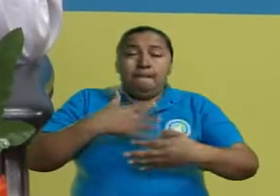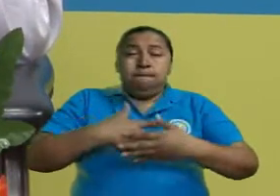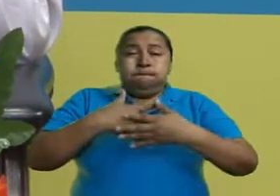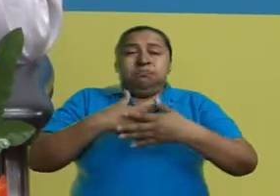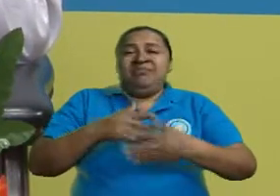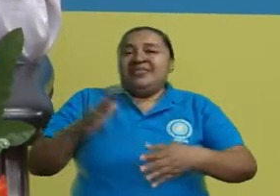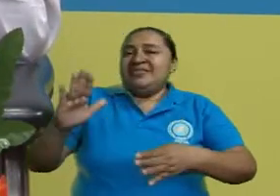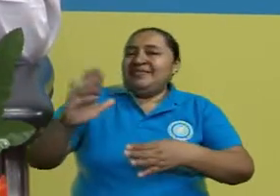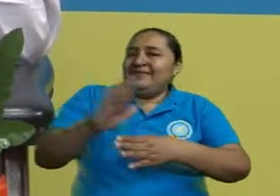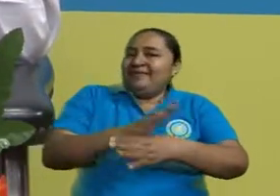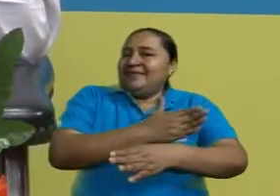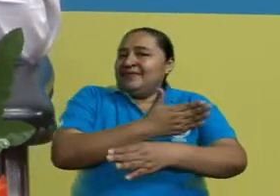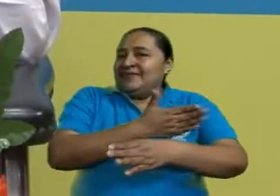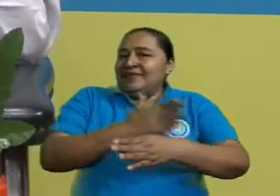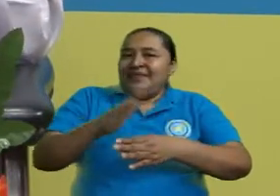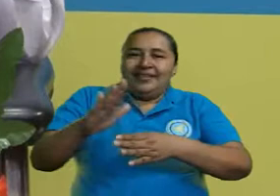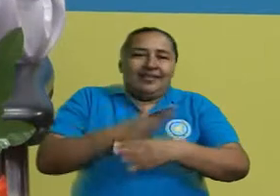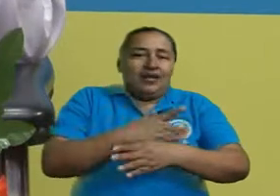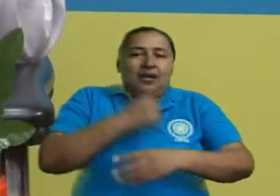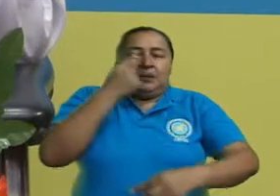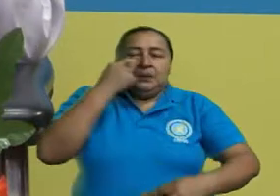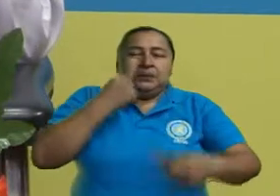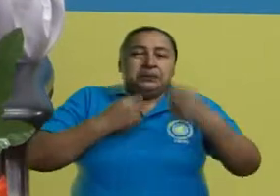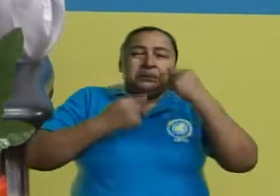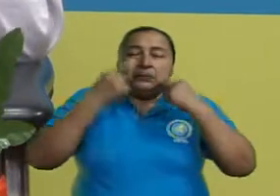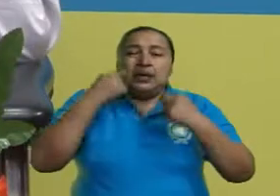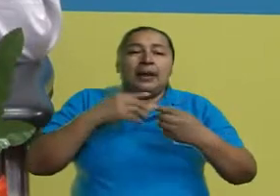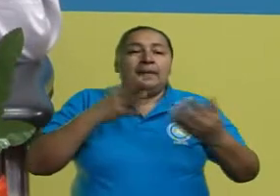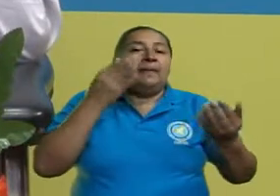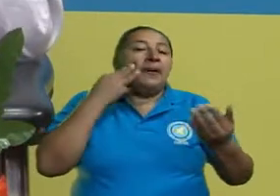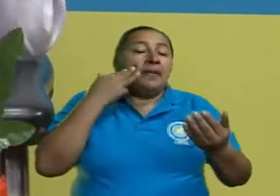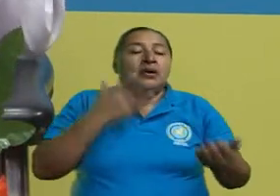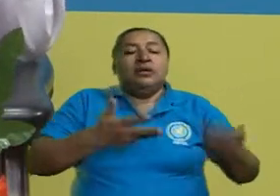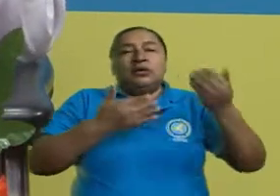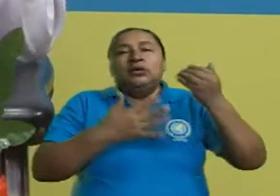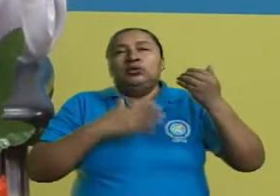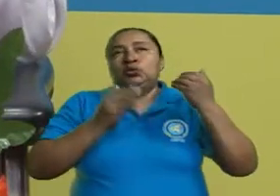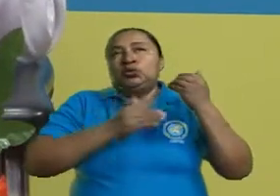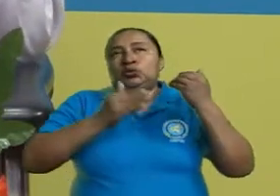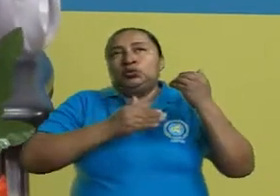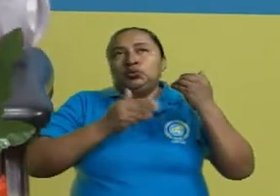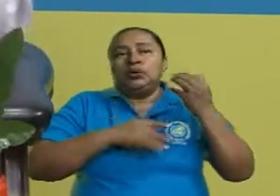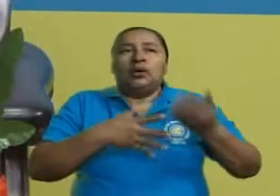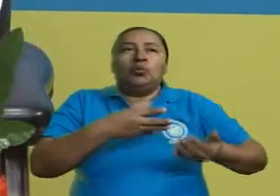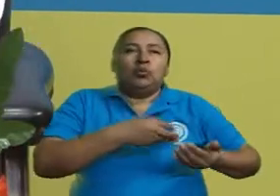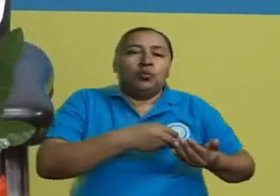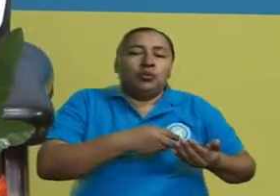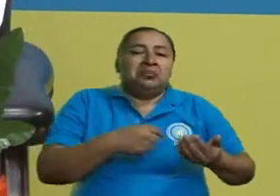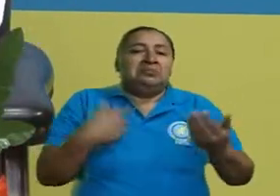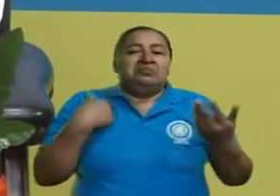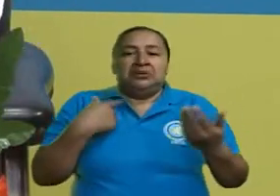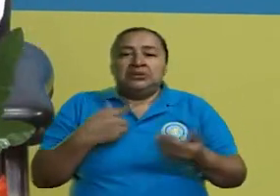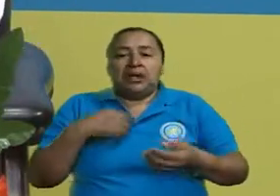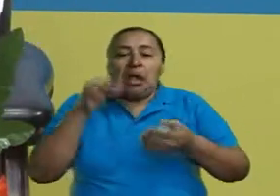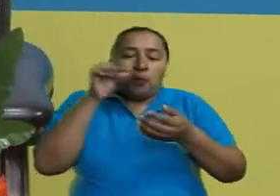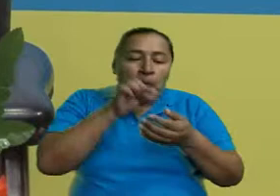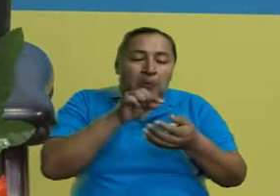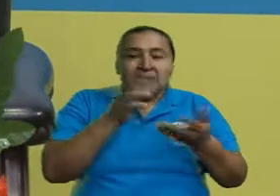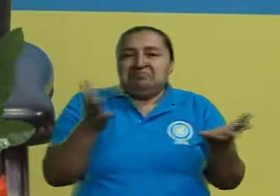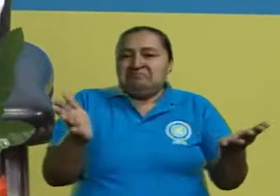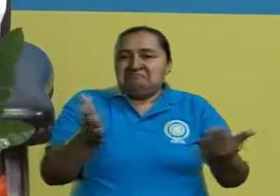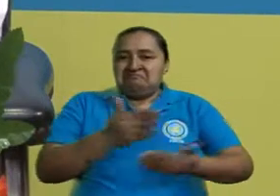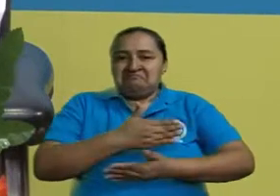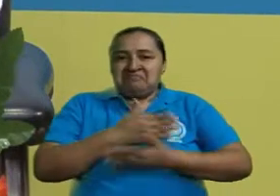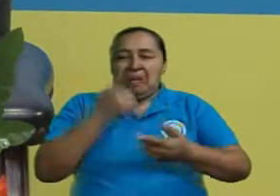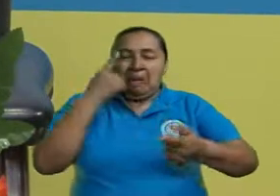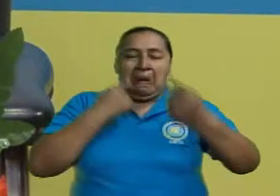totalmente inconsolable. O sea, que la mamá lo carga, la mamá le pone el pecho, la mamá le pone el consolador, la mamá